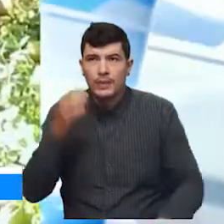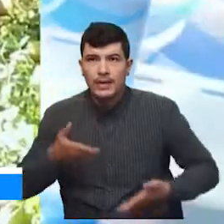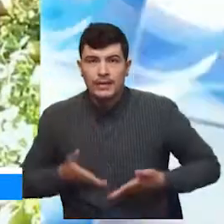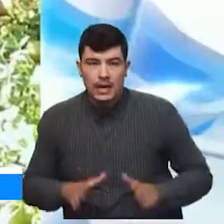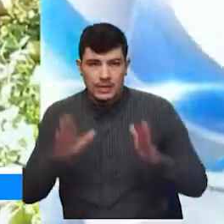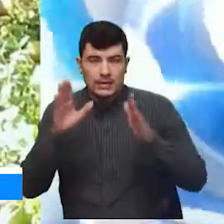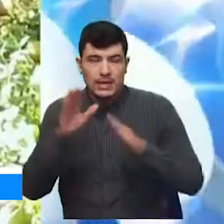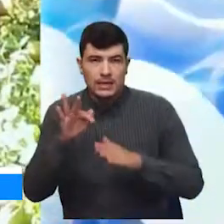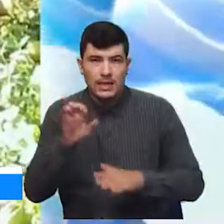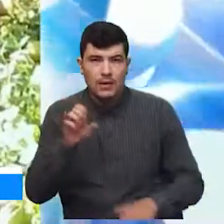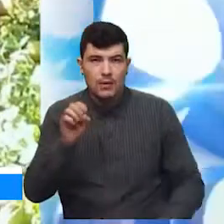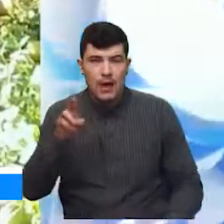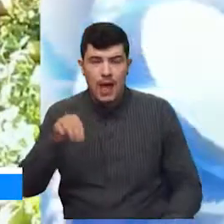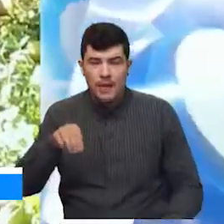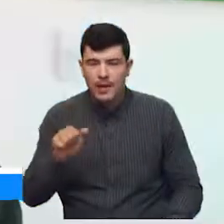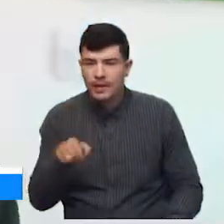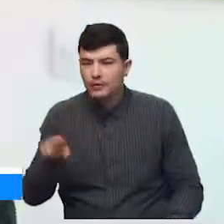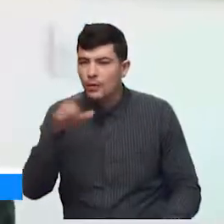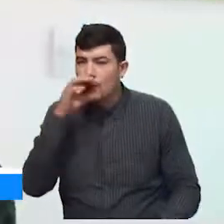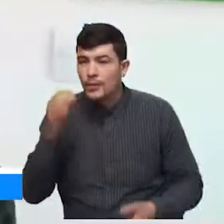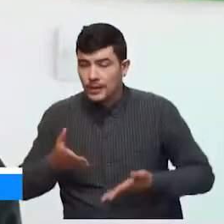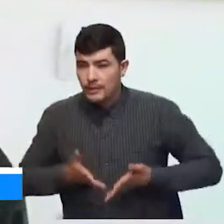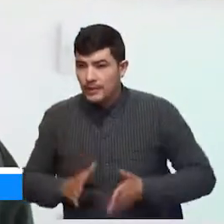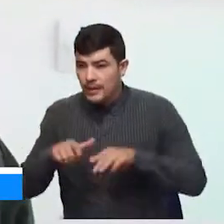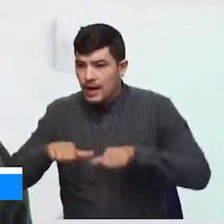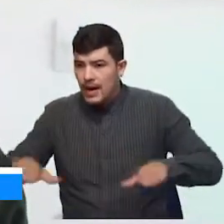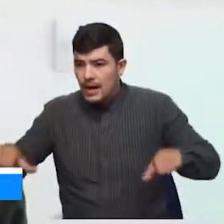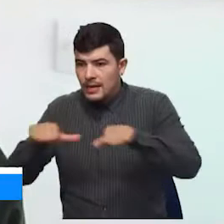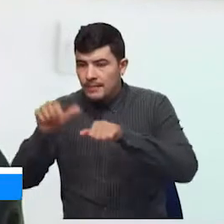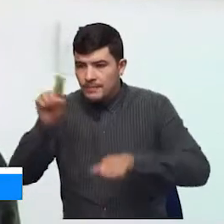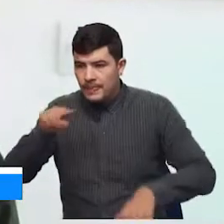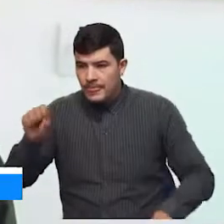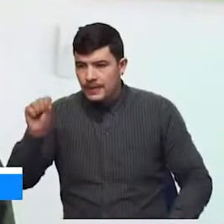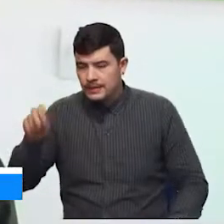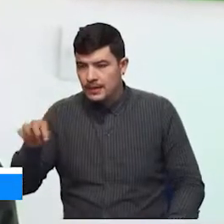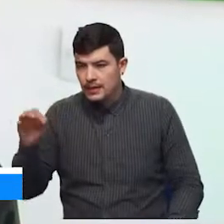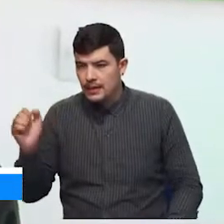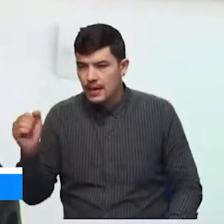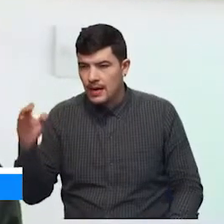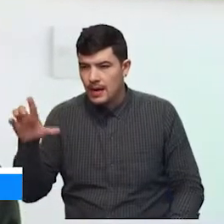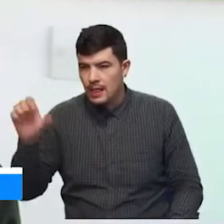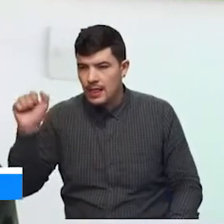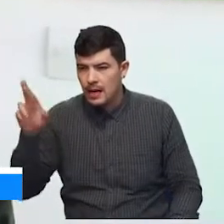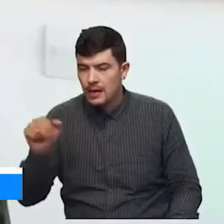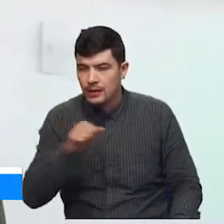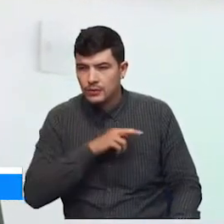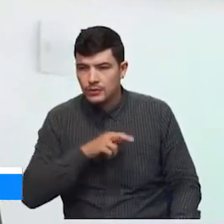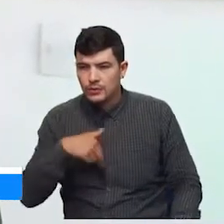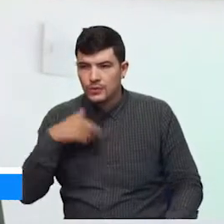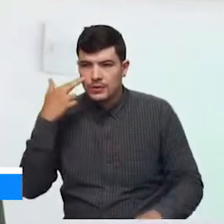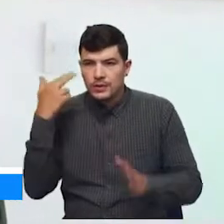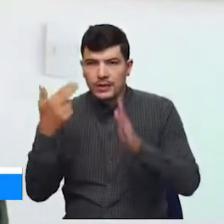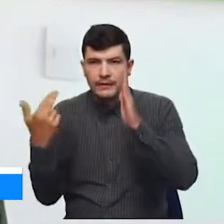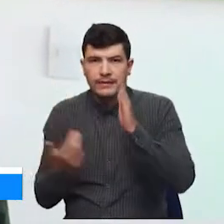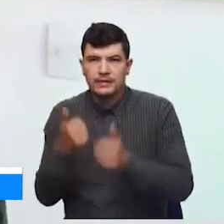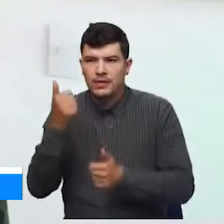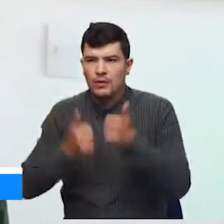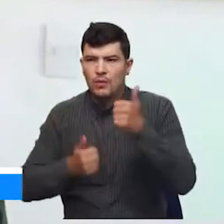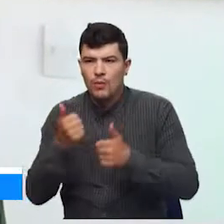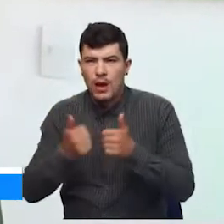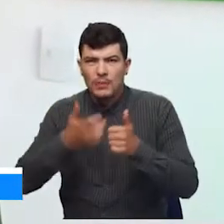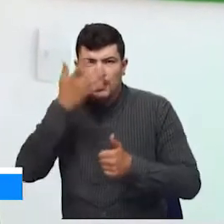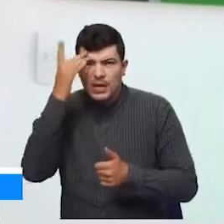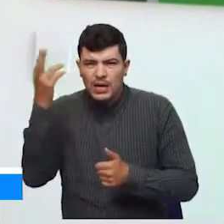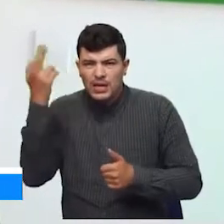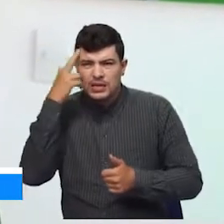joven vivía en el sector de Santa Clara. En ese momento estamos verificando, teniendo en cuenta que fue en zona rural, estamos verificando a quién se atribuye este hecho,